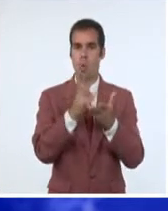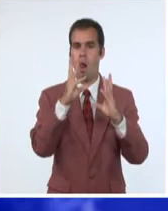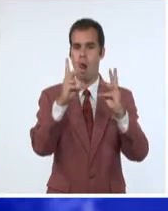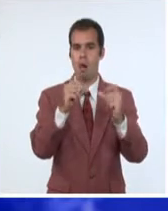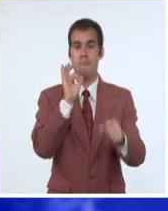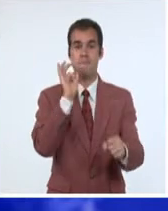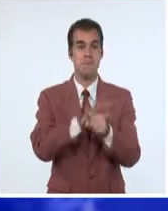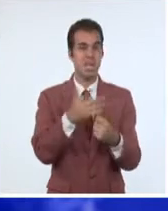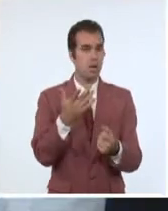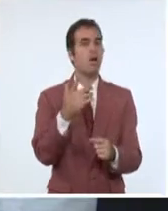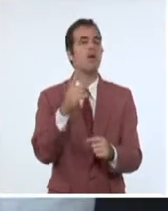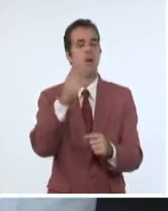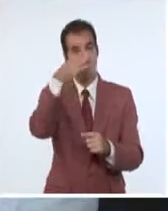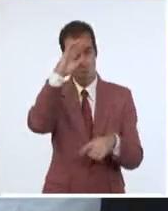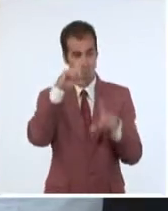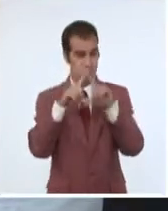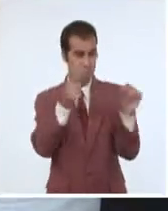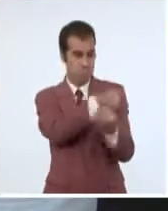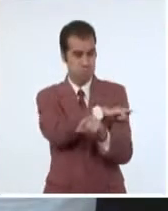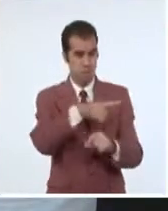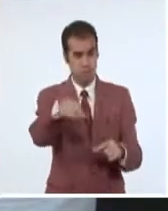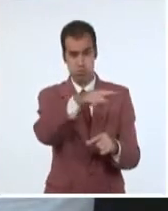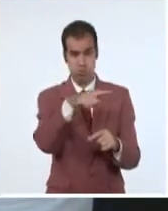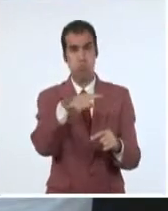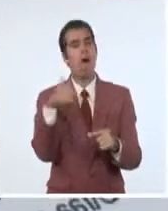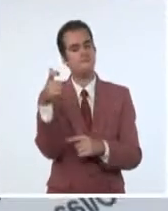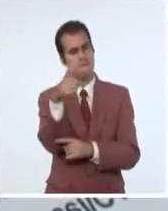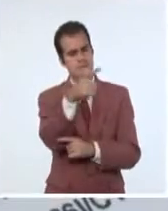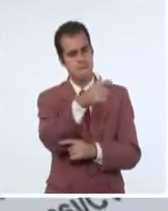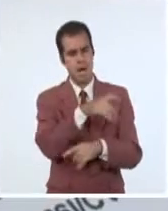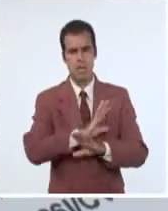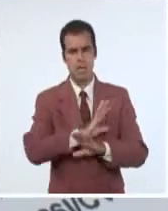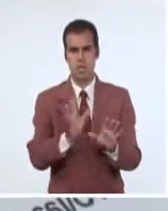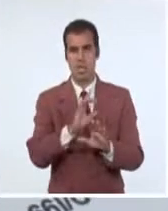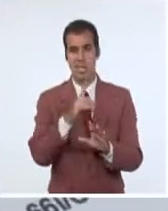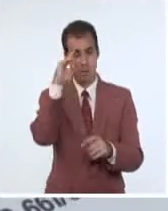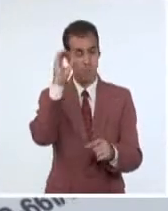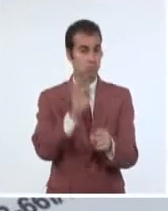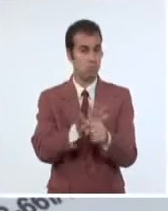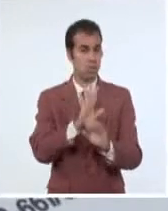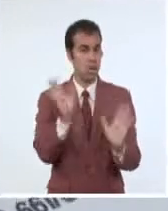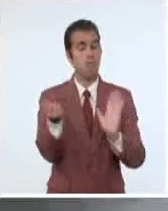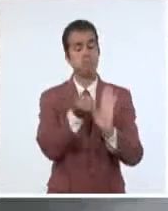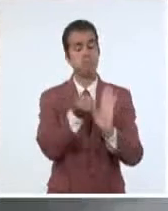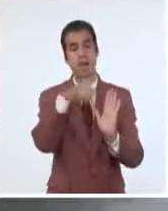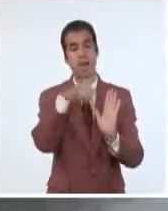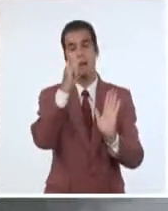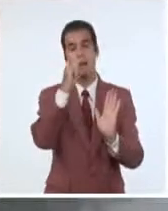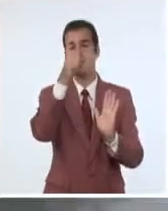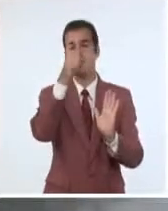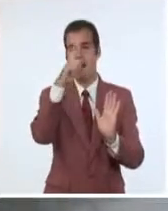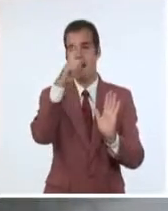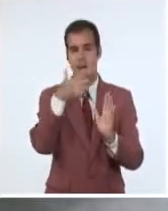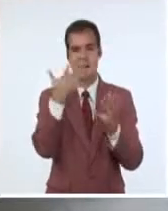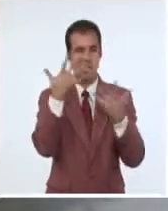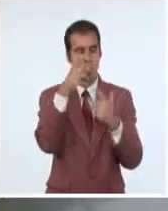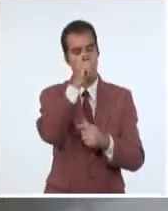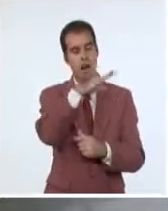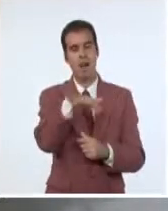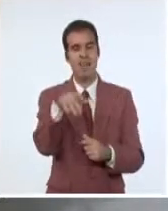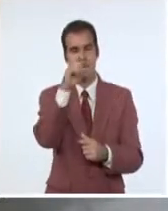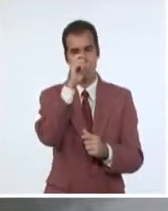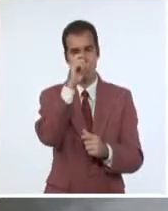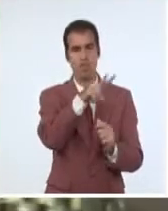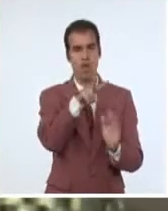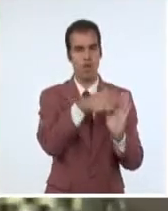partir de la vacunación, y más aún cuando ya se aprobó la aplicación del inmunógeno Abdala en el grupo de 12 a 18